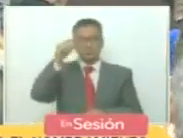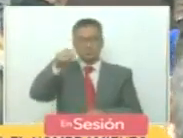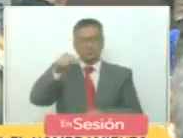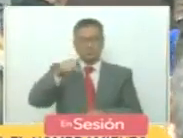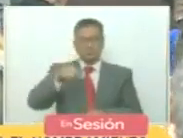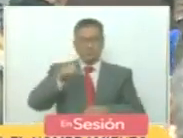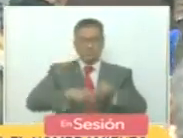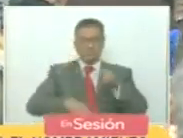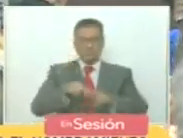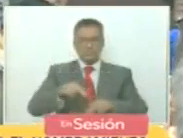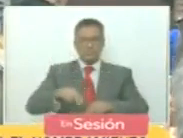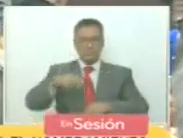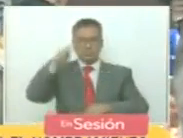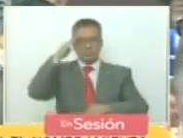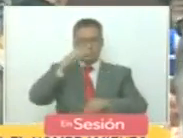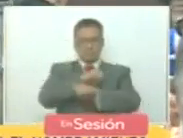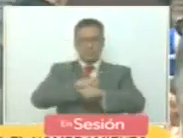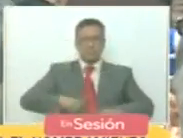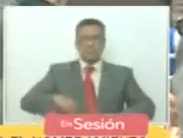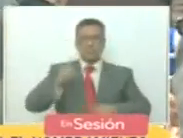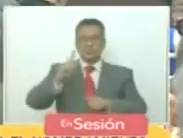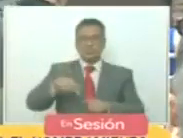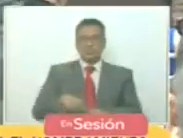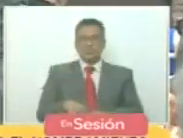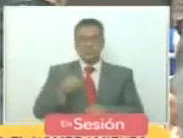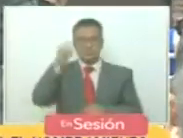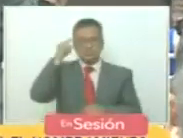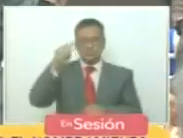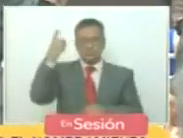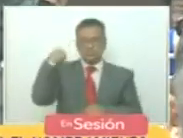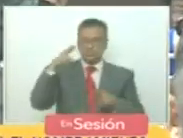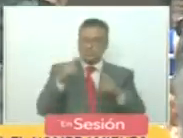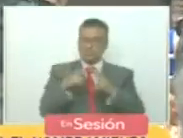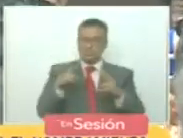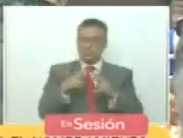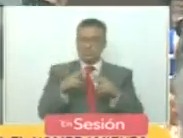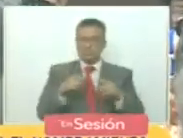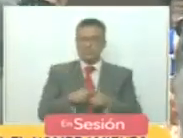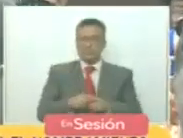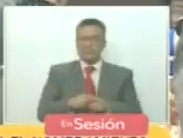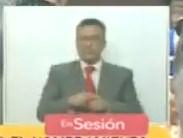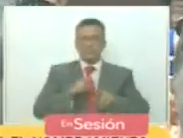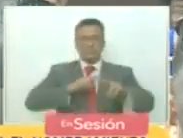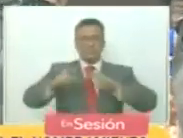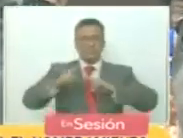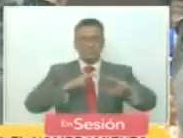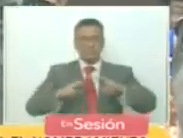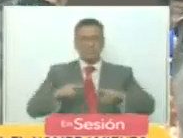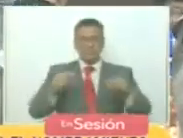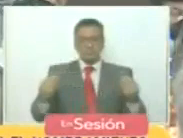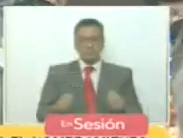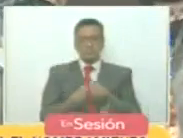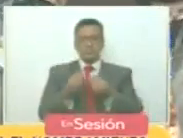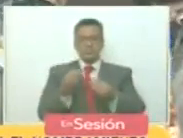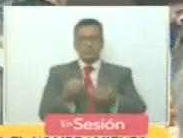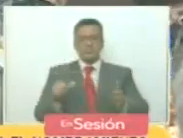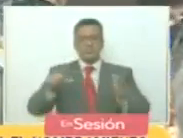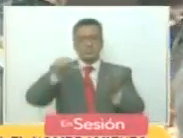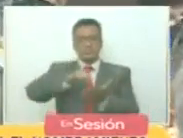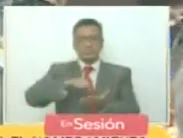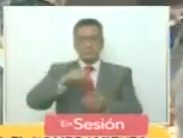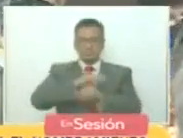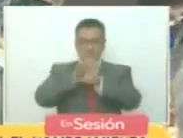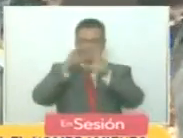solamente formado en las armas, sino también ayer conocedor de las relaciones con Irán, tiene muy